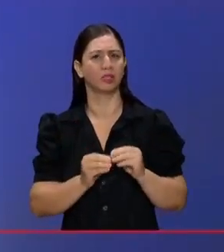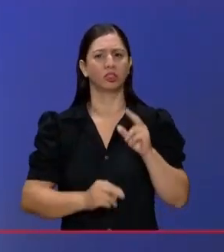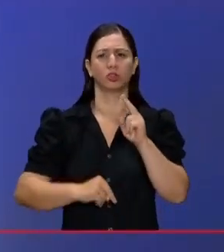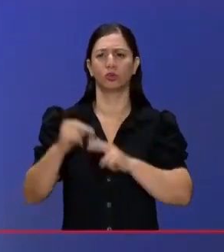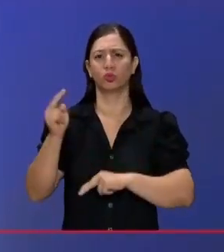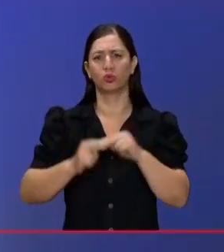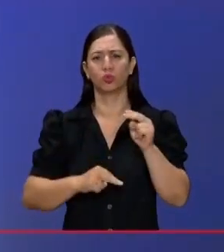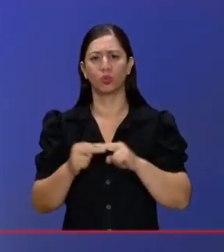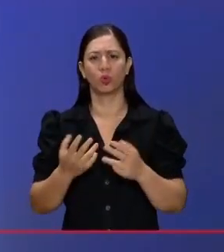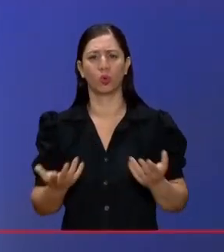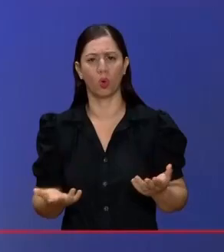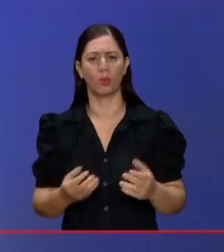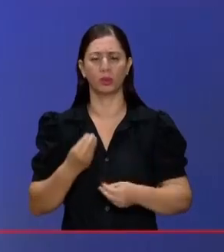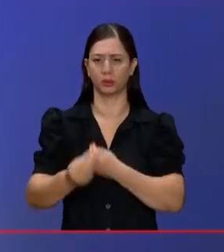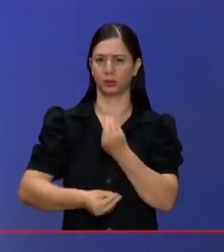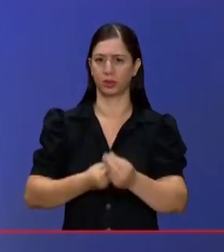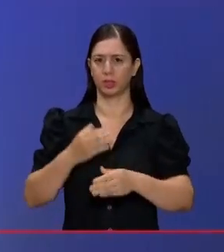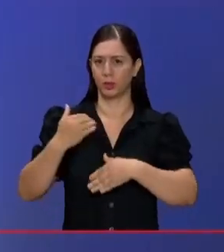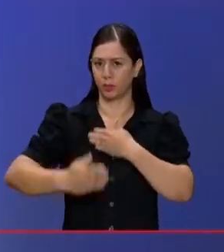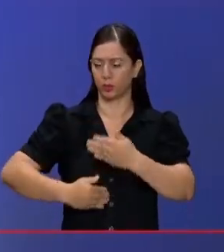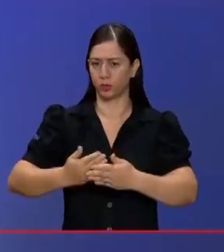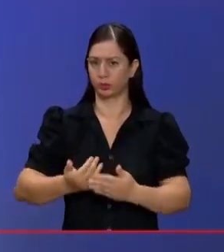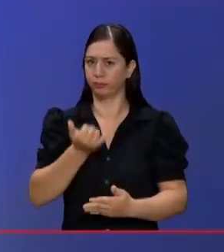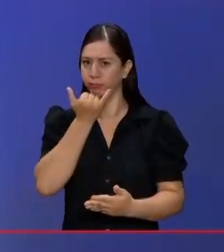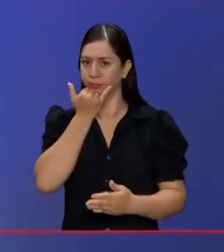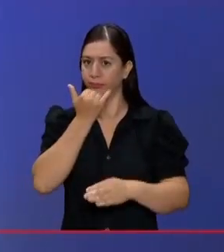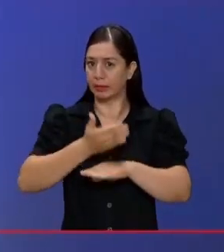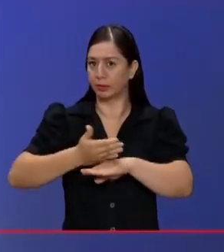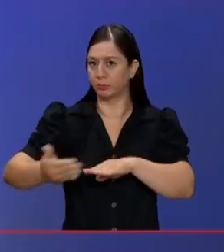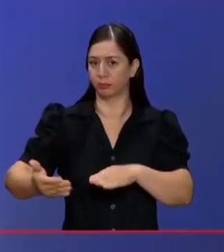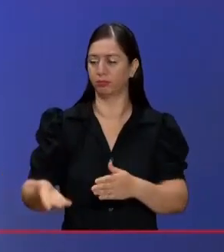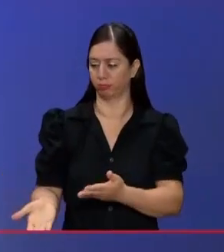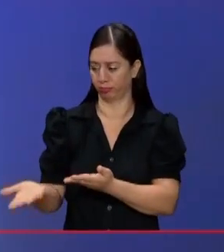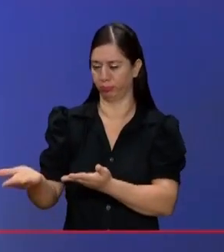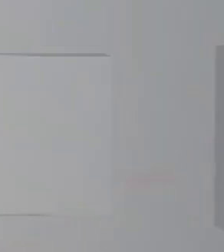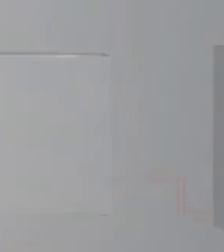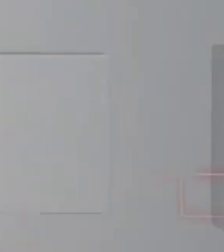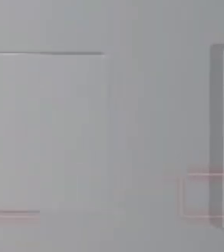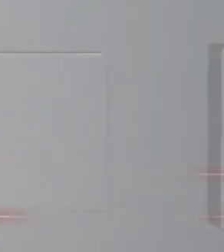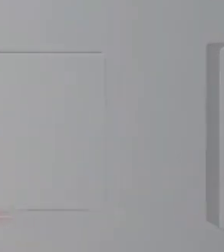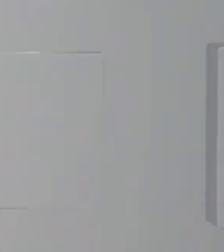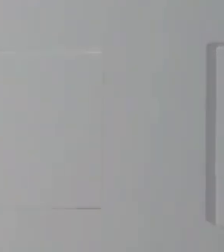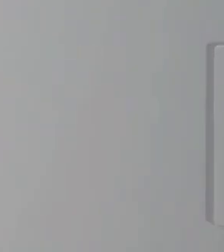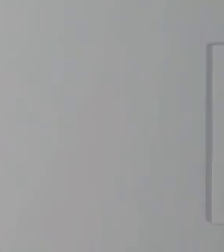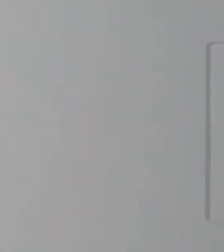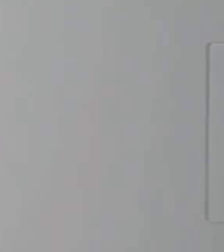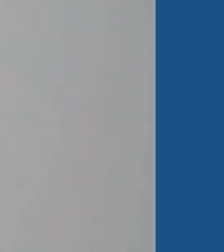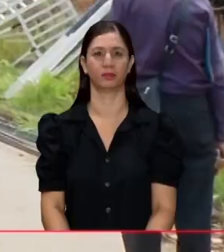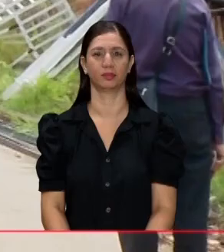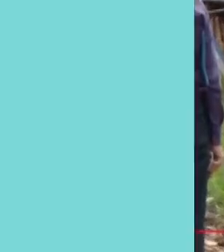obras llevan a cabo en este proceso y qué va a pasar después adelante?